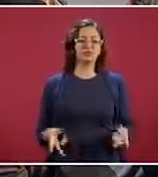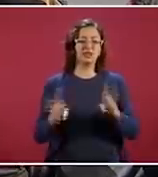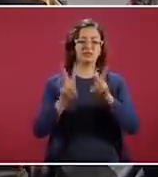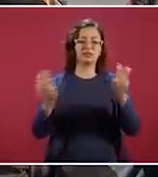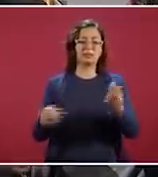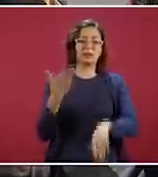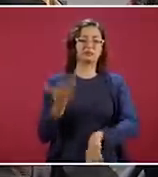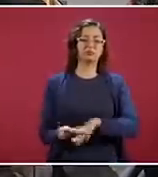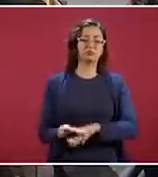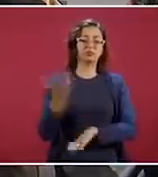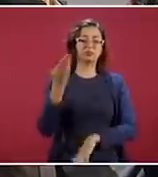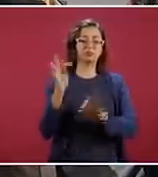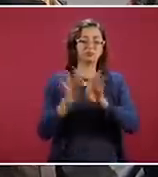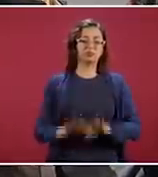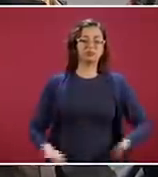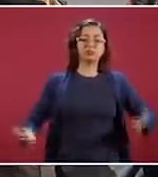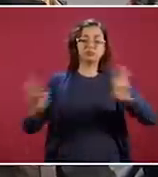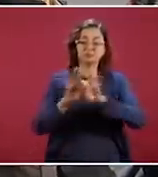importante